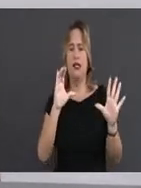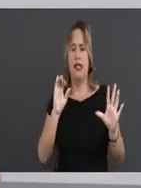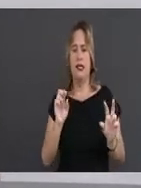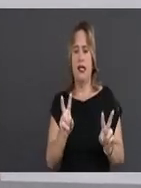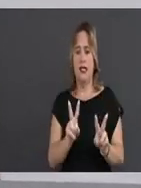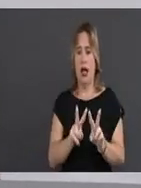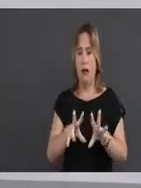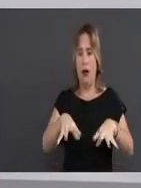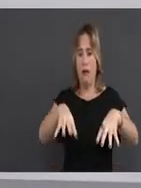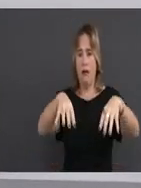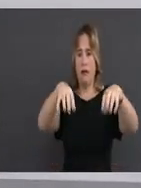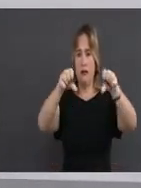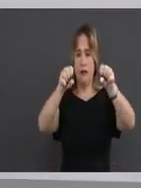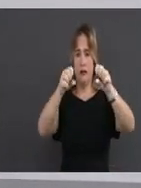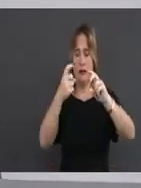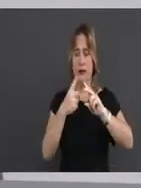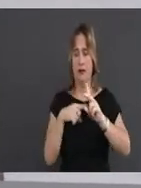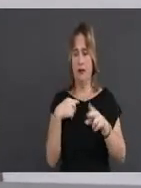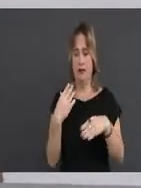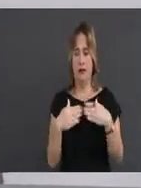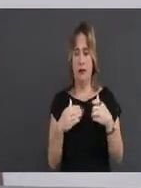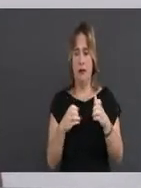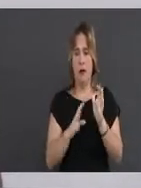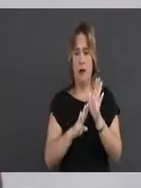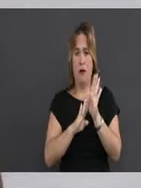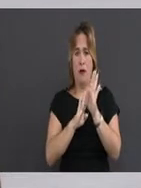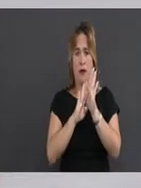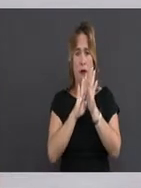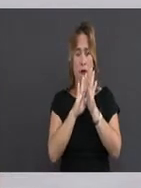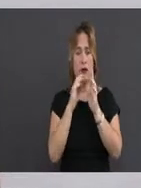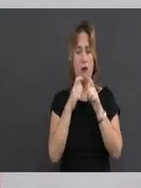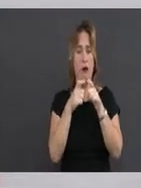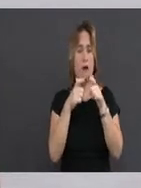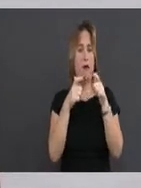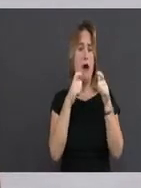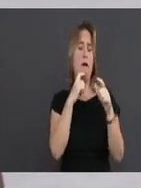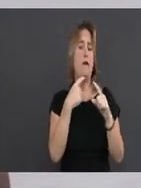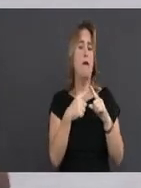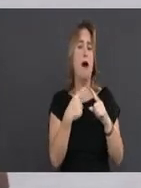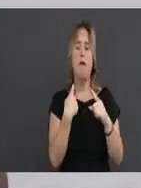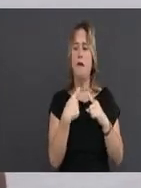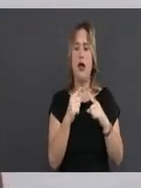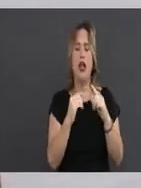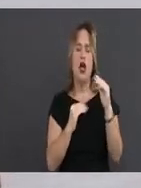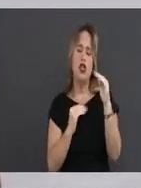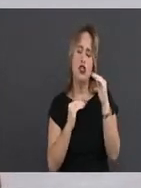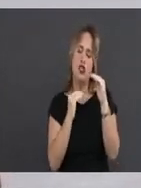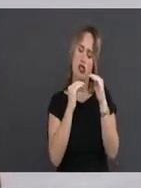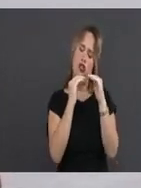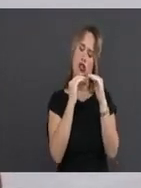en un momento bien y bajamos, estamos subiendo y bajando. Pero bueno, no hemos pasado